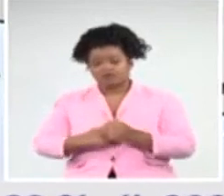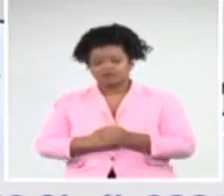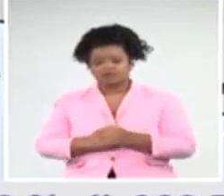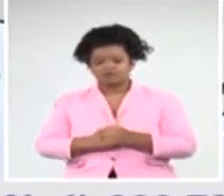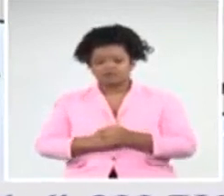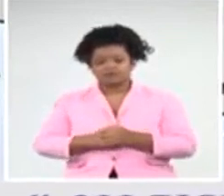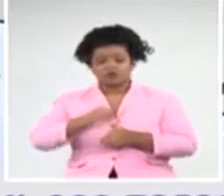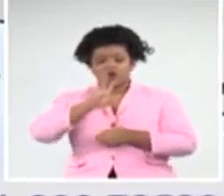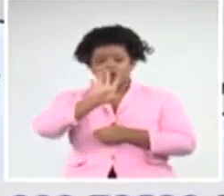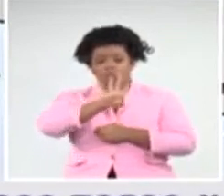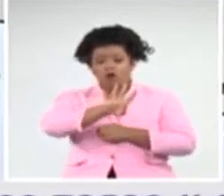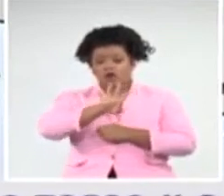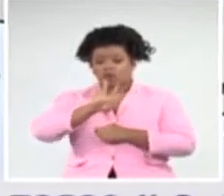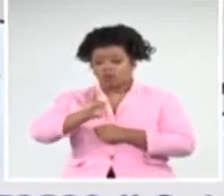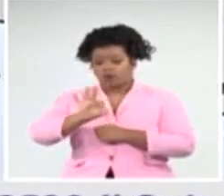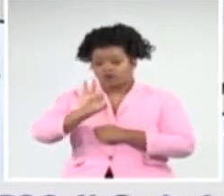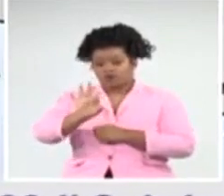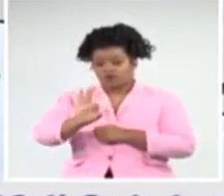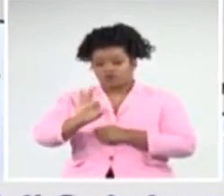448 en Artemisa,